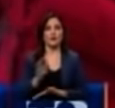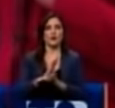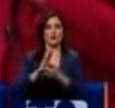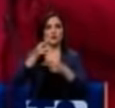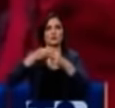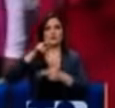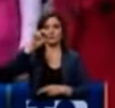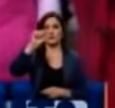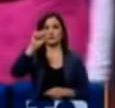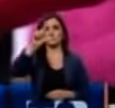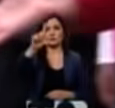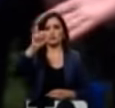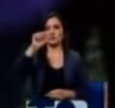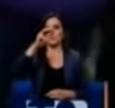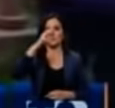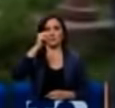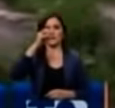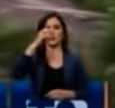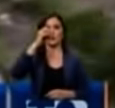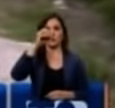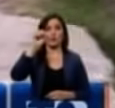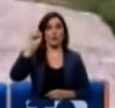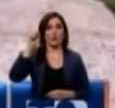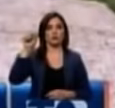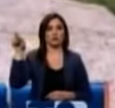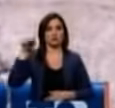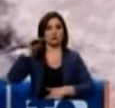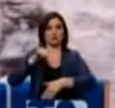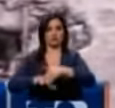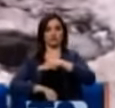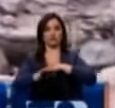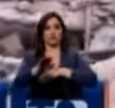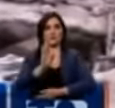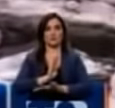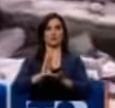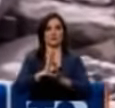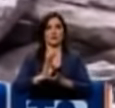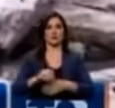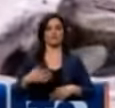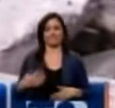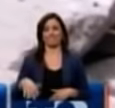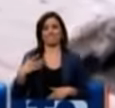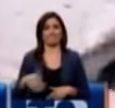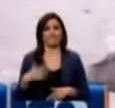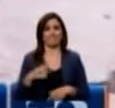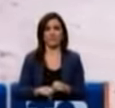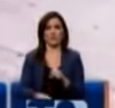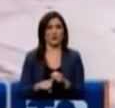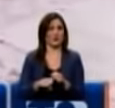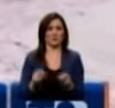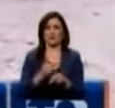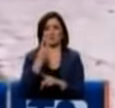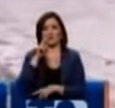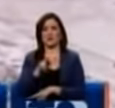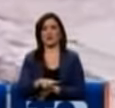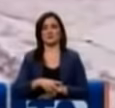Bueno, y queremos primero empezar con imágenes de esta vía de acceso a su barrio. Miren los huecos, el pésimo estado en el que